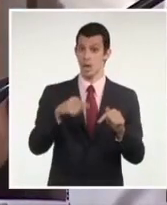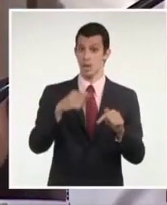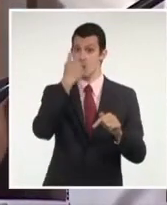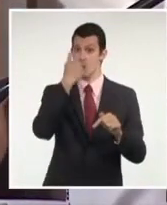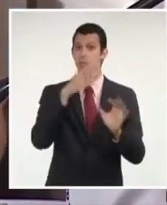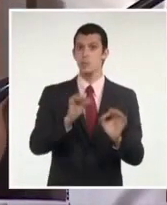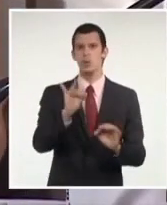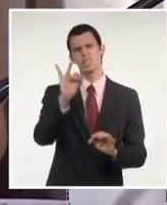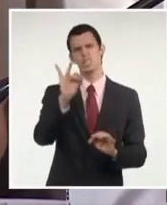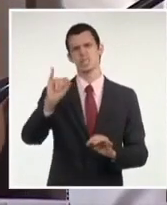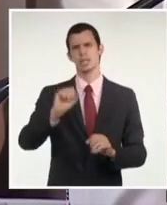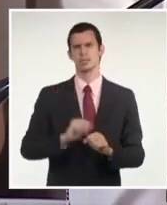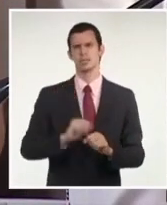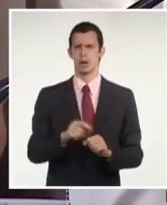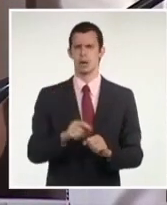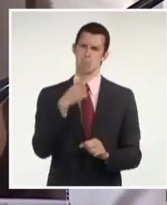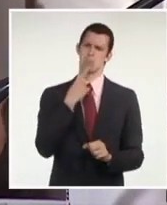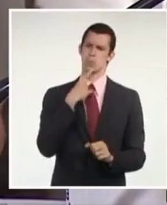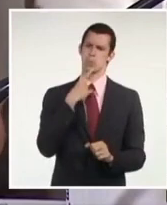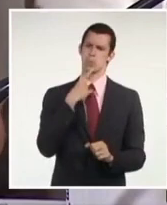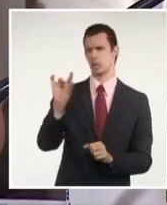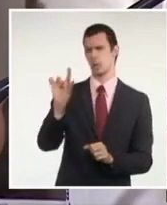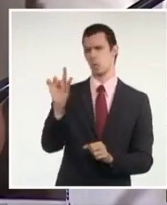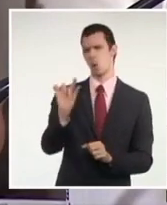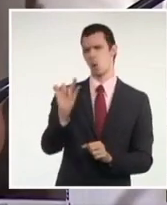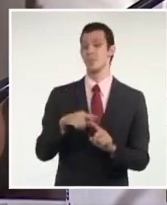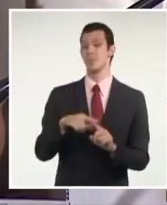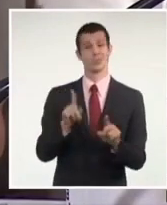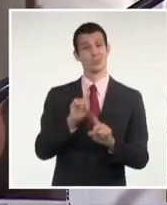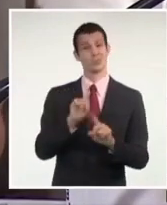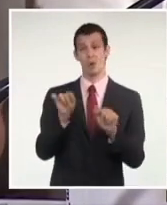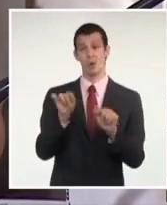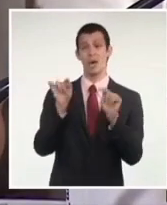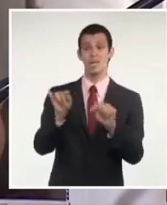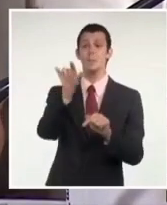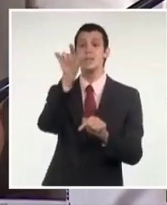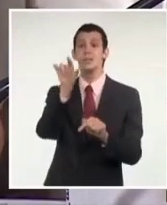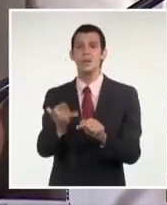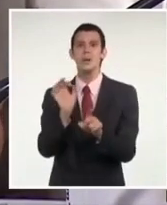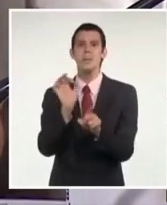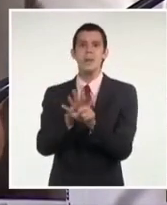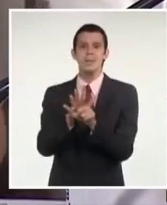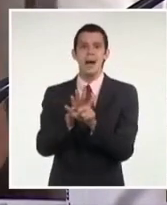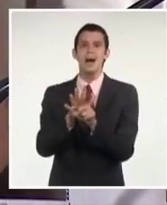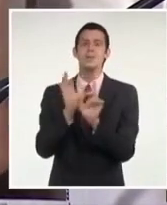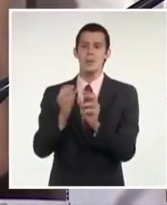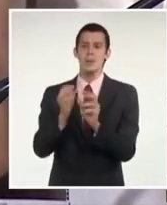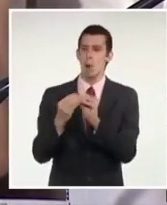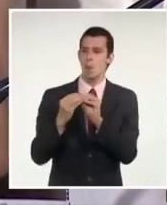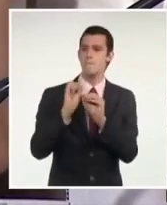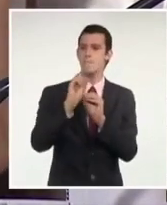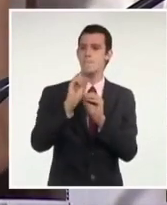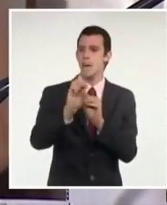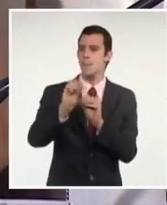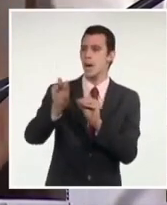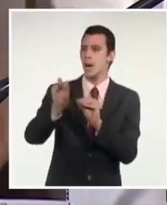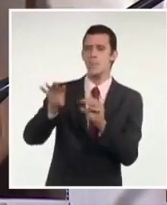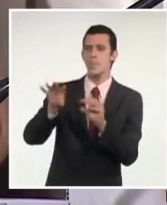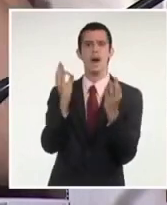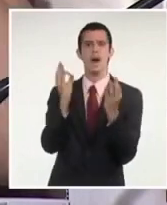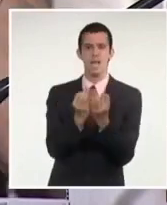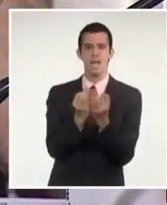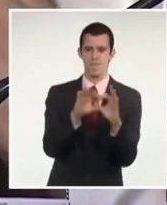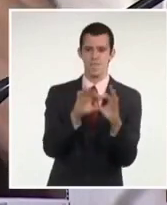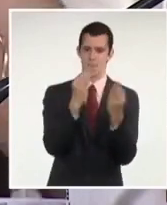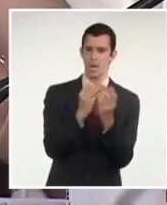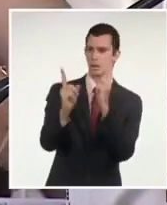esa persona está inmersa en lo que le llaman los epidemiólogos, una araña epidemiológica. ¿De dónde yo me infecté?